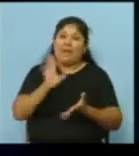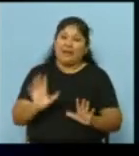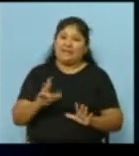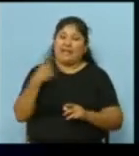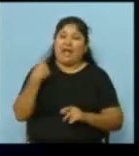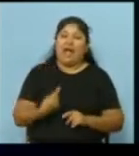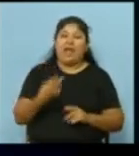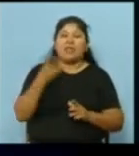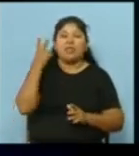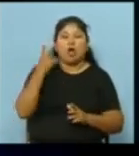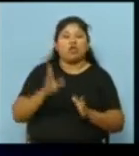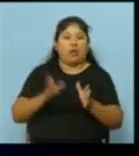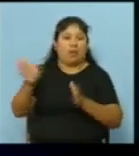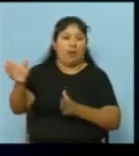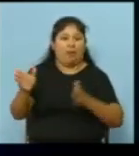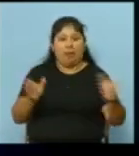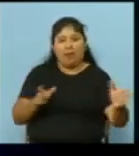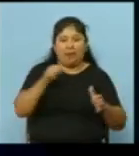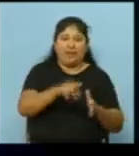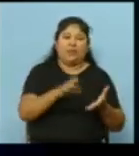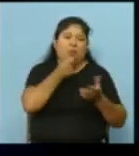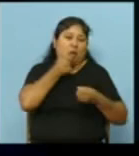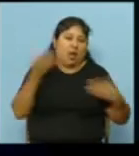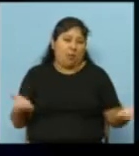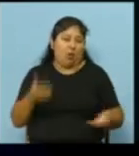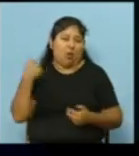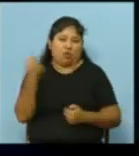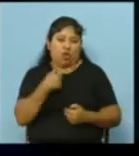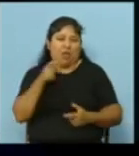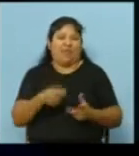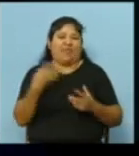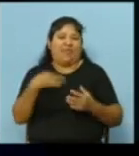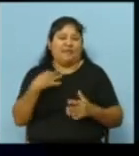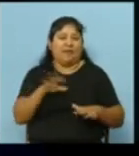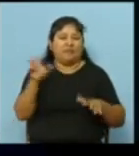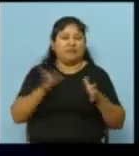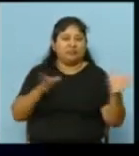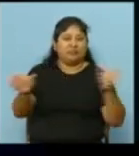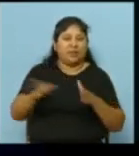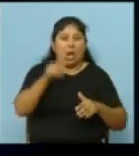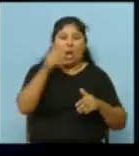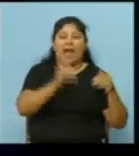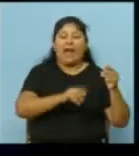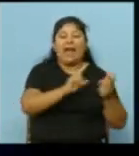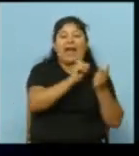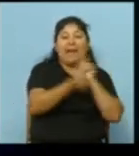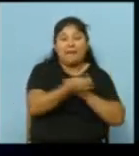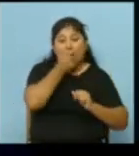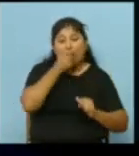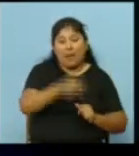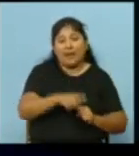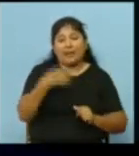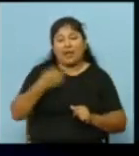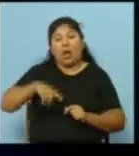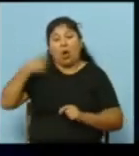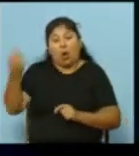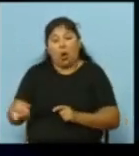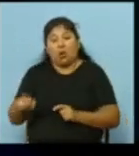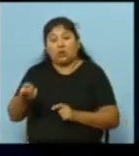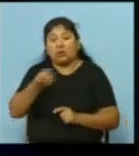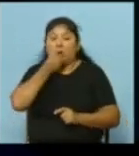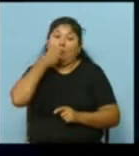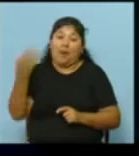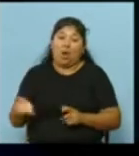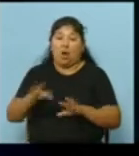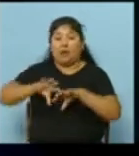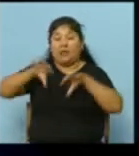alternativas por un lado cambiemos con mauricio macri diciendo que el único camino que hay y lo mejor que le pasó al